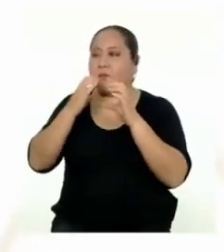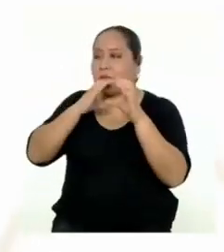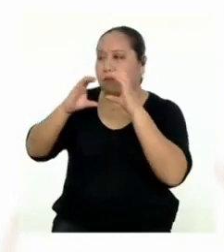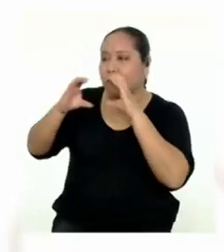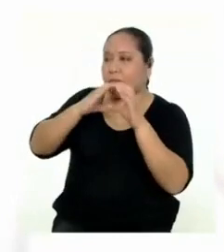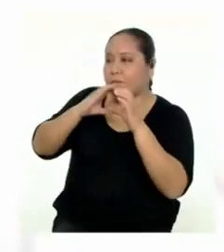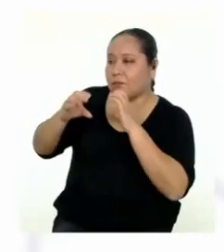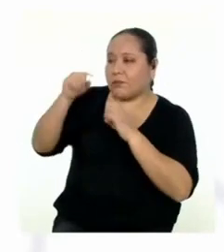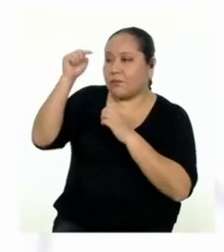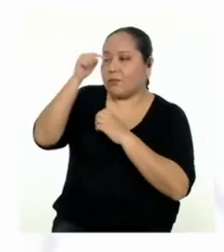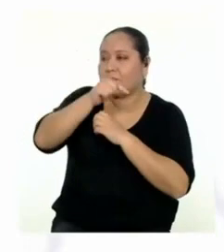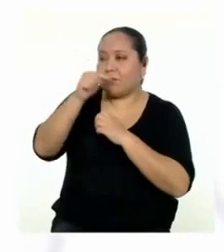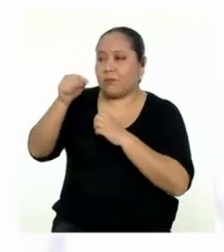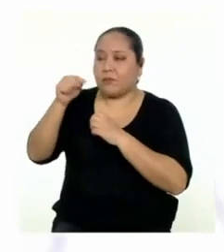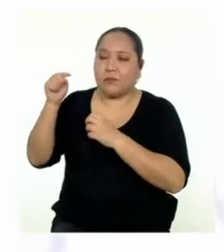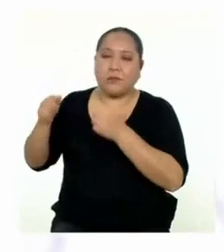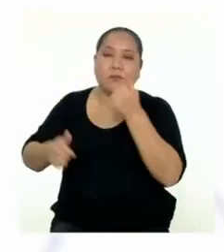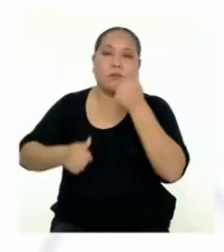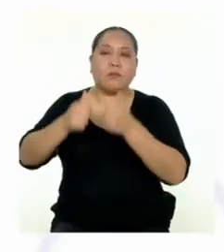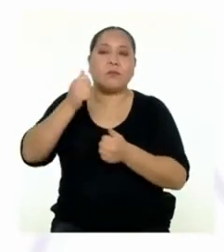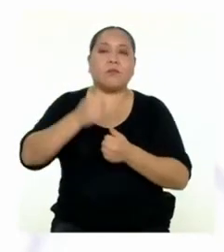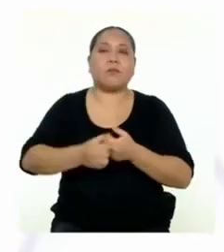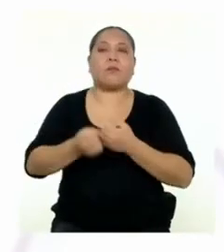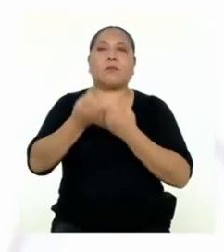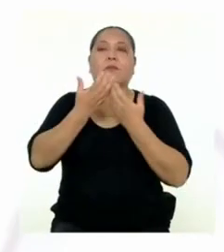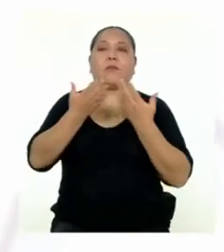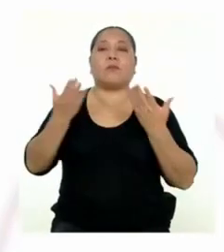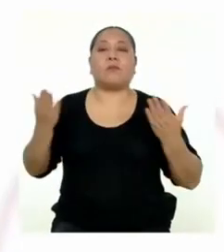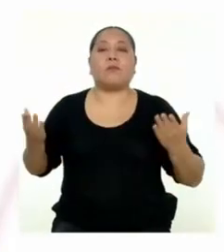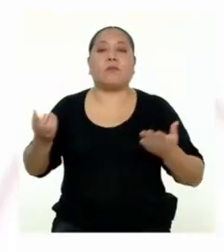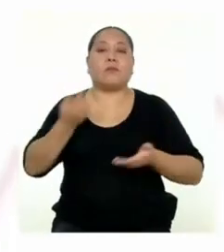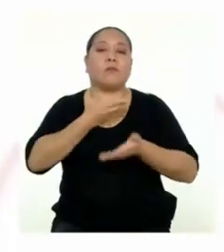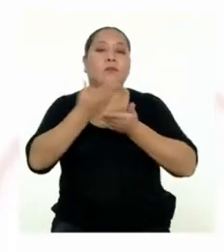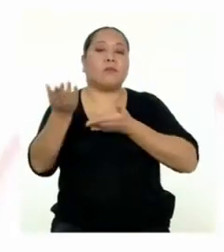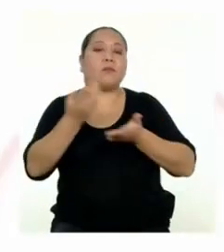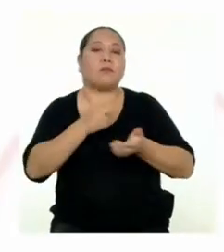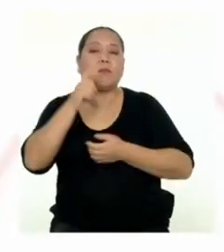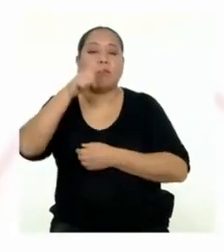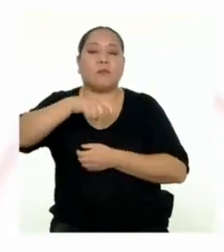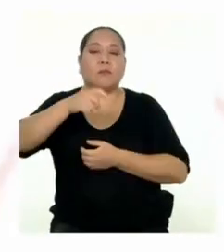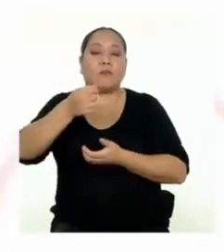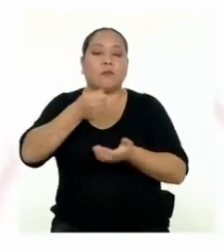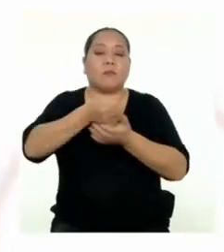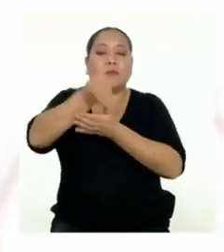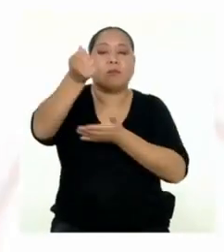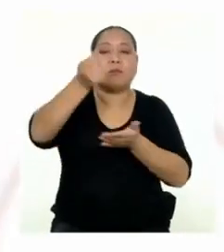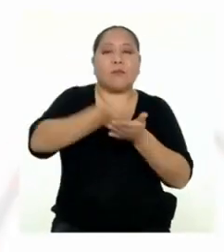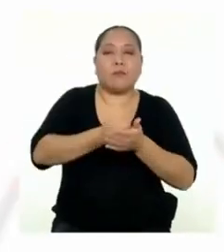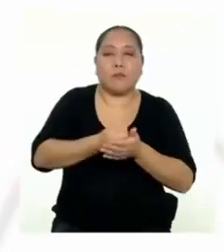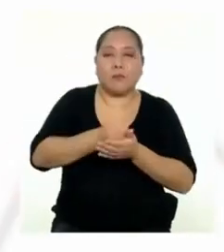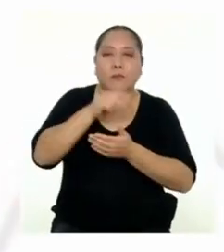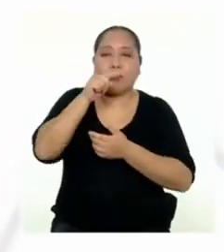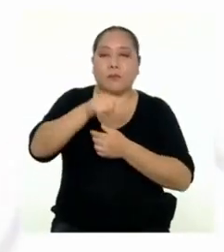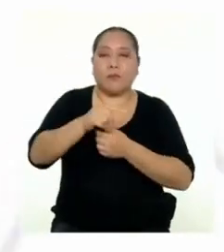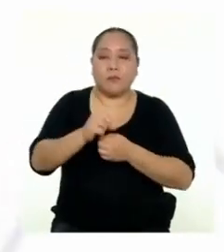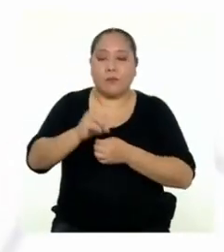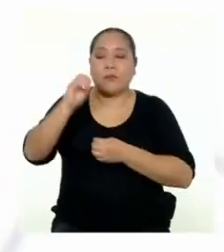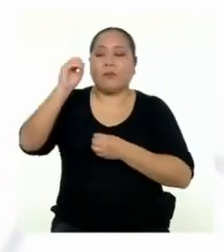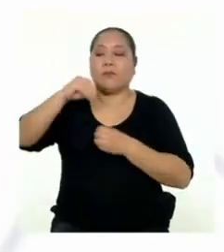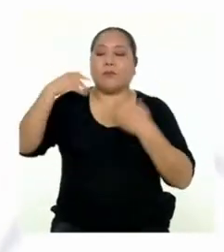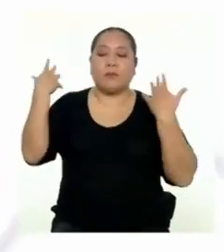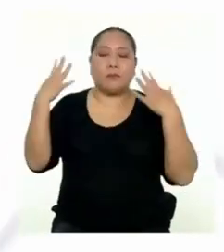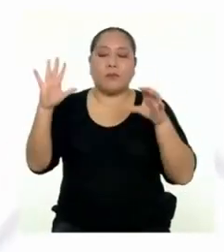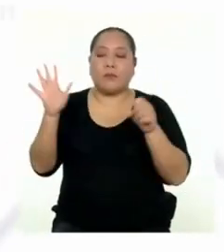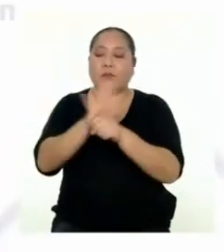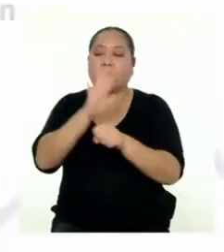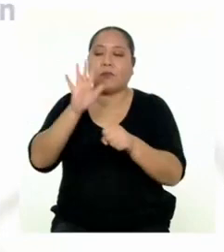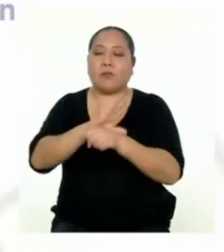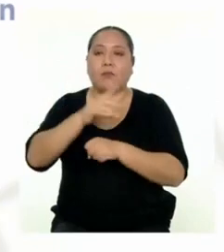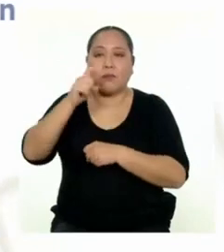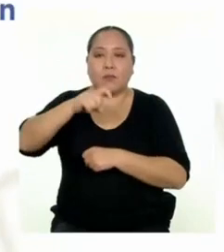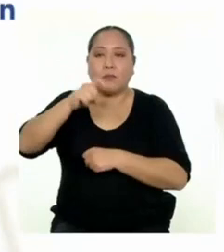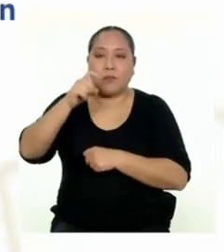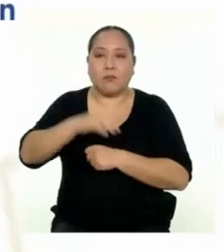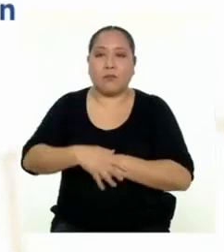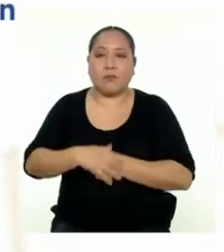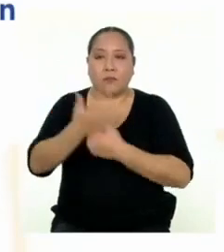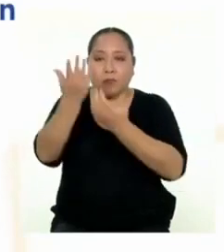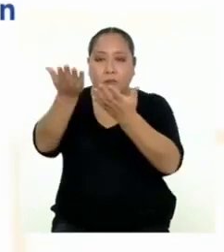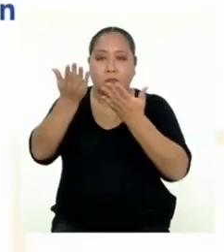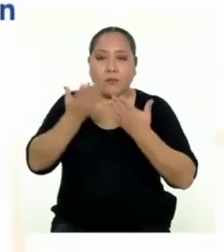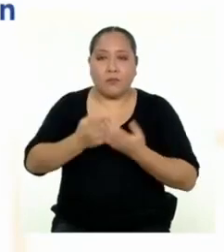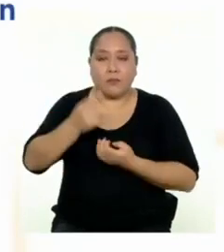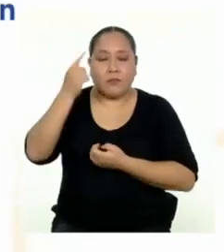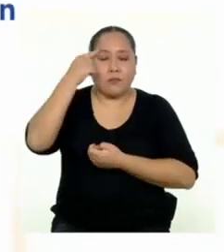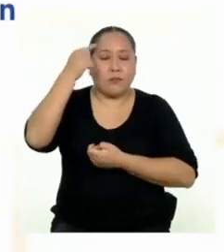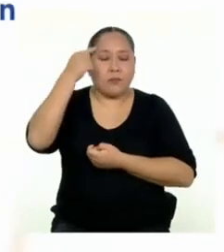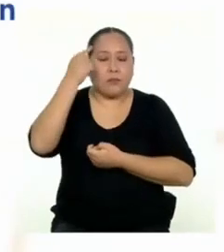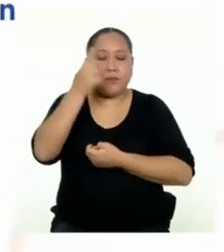conversa con ellos sobre cuáles son los bienes y servicios que deben adquirir para satisfacer sus necesidades.